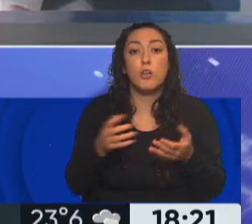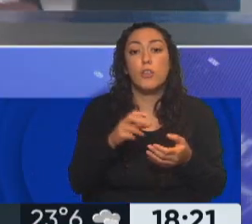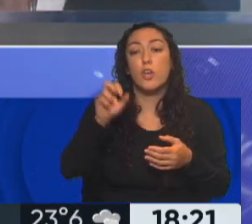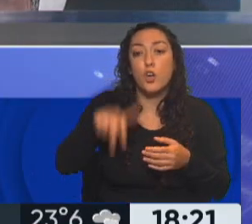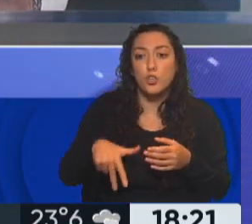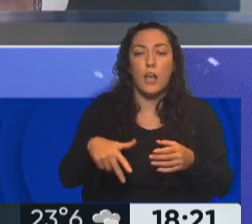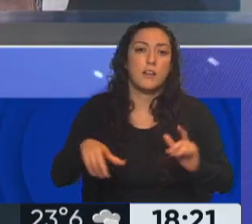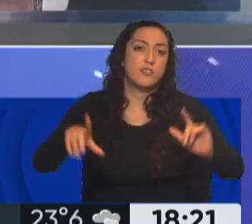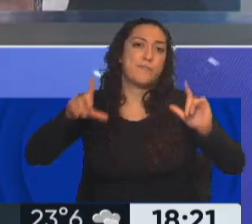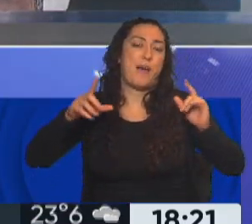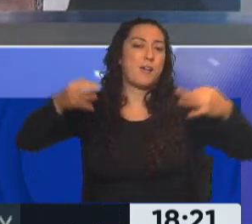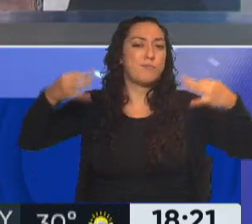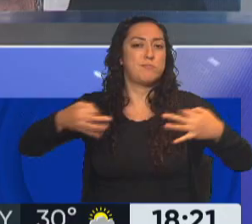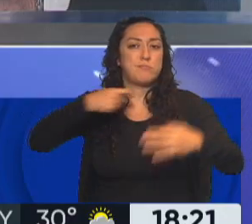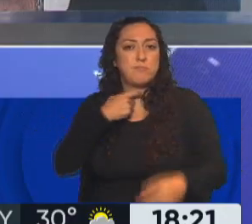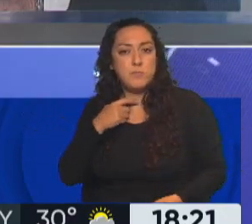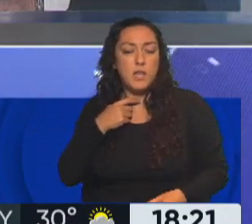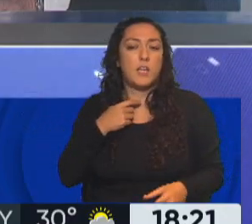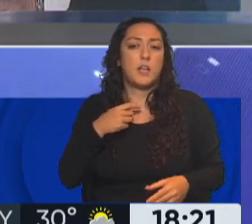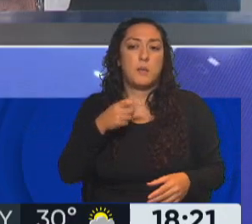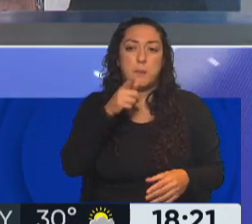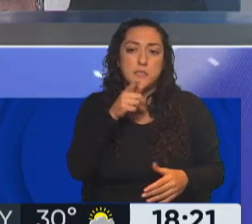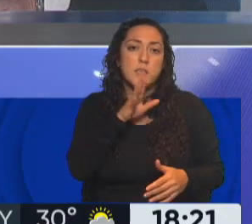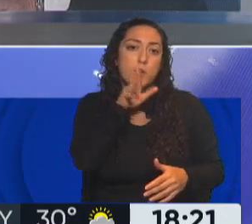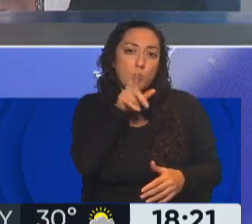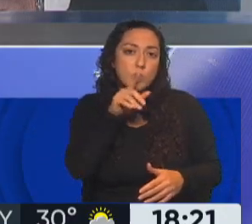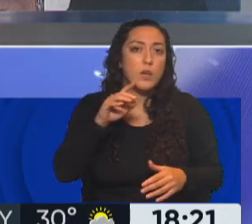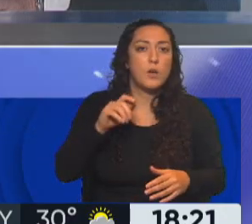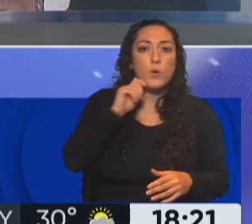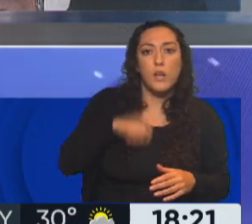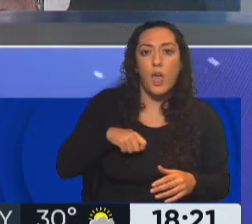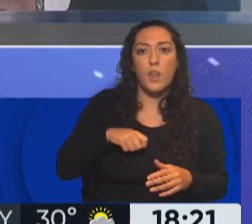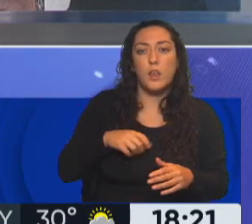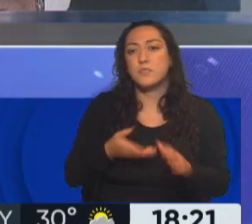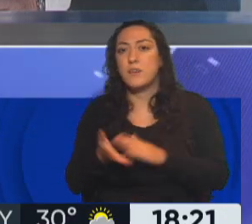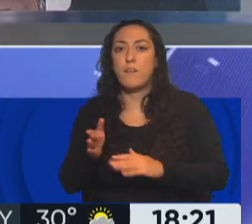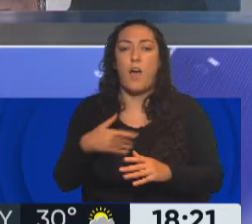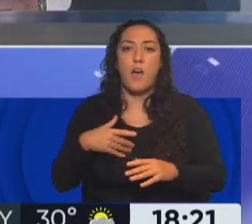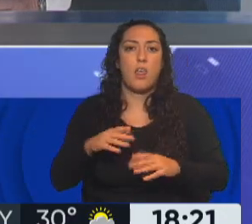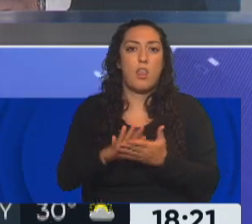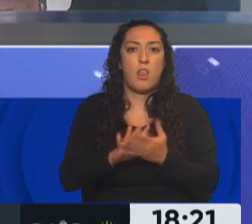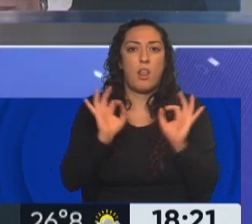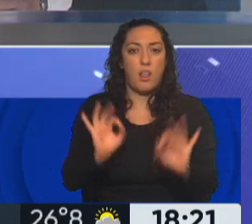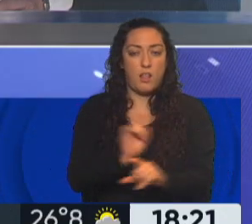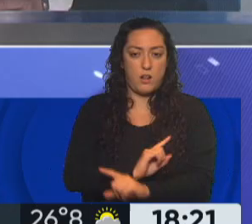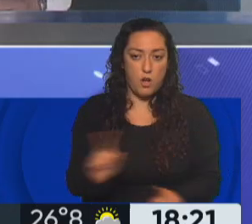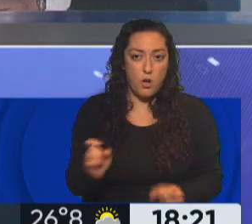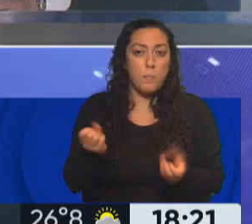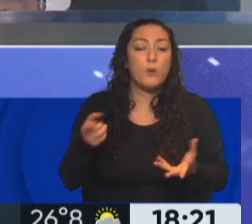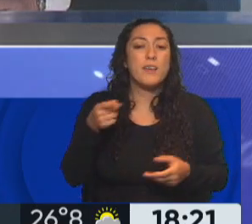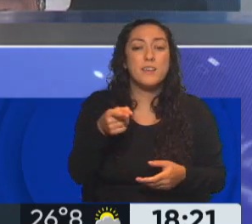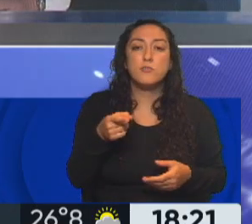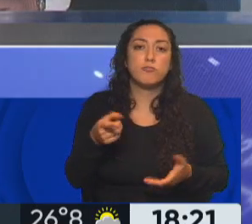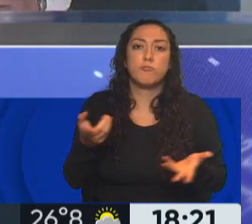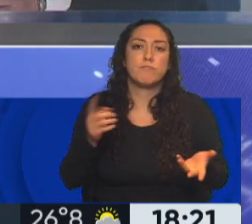de prestigio contemplan la posibilidad de retiro de Rusia de Ucrania. ¿Por qué? Porque aquí hay un precio que pagar, Leticia y